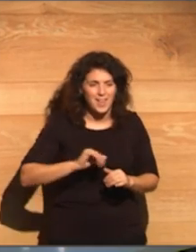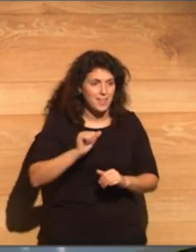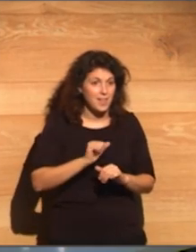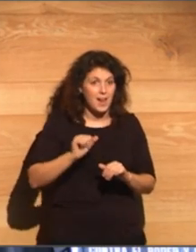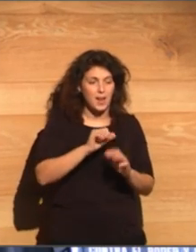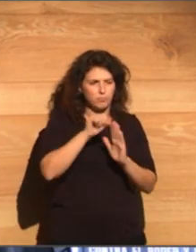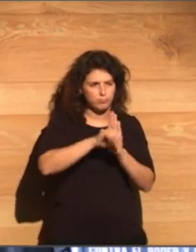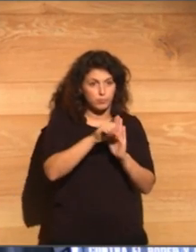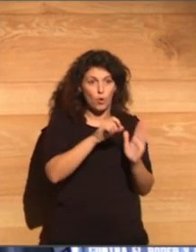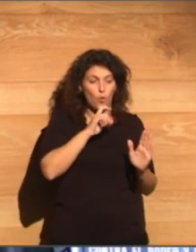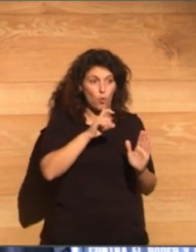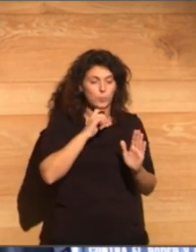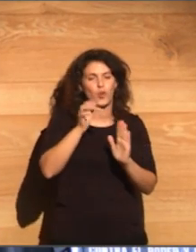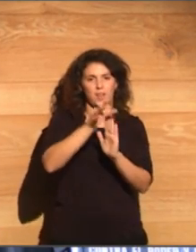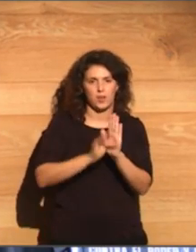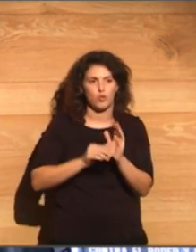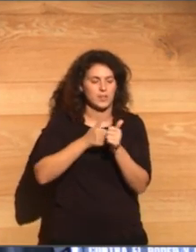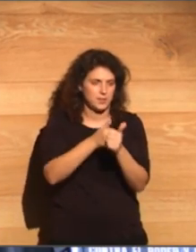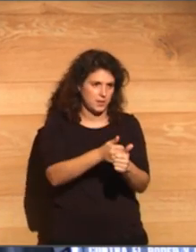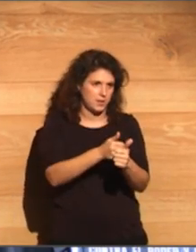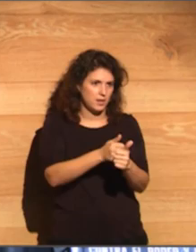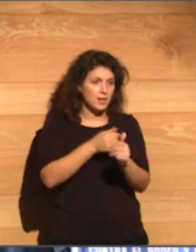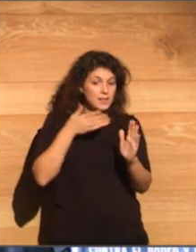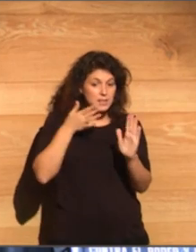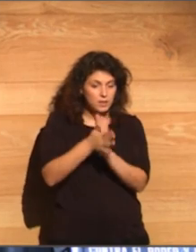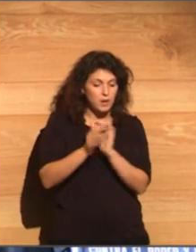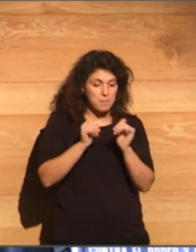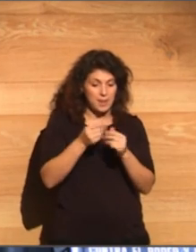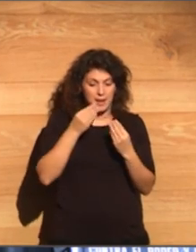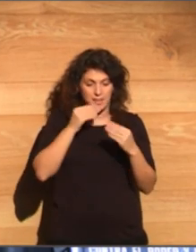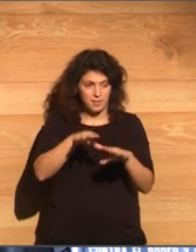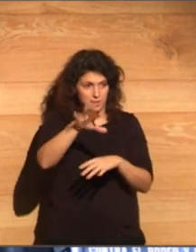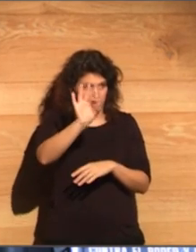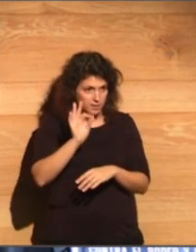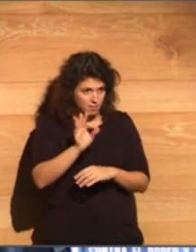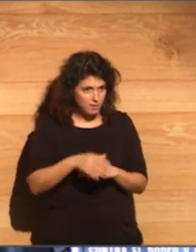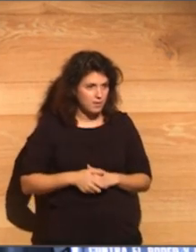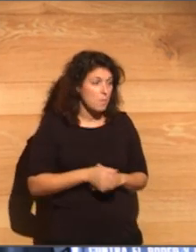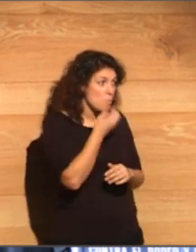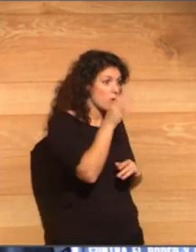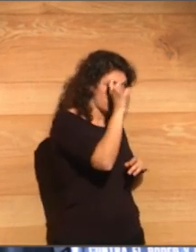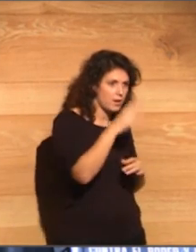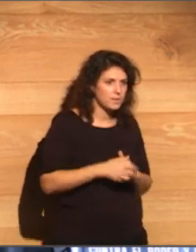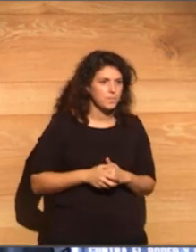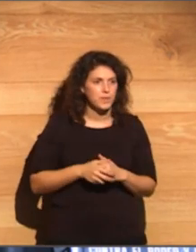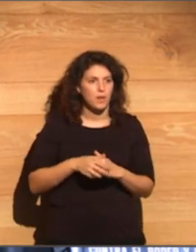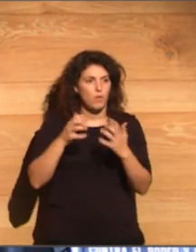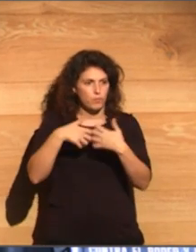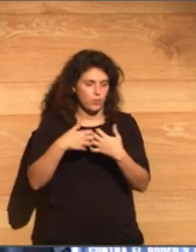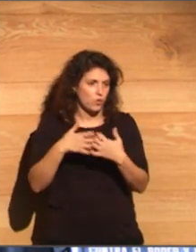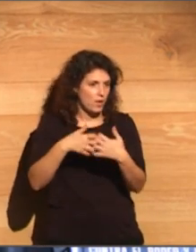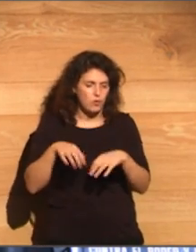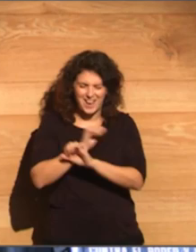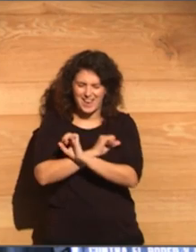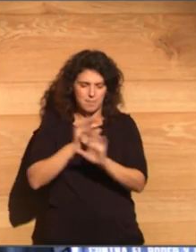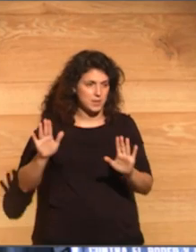sin guión directamente. Y llegar al set sin guión y empezar a decidir qué es lo que podía suceder ahí, algo que no habría funcionado imposible, ¿eh?